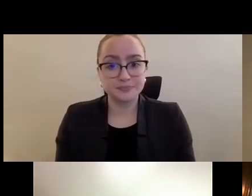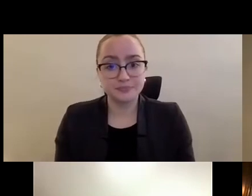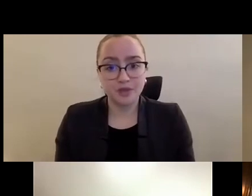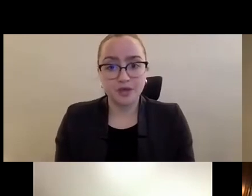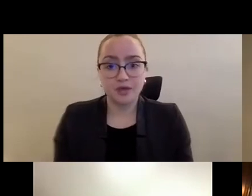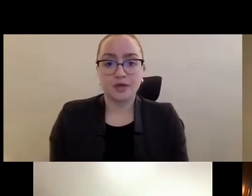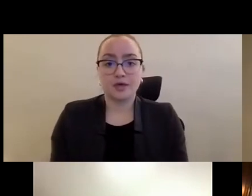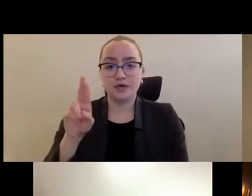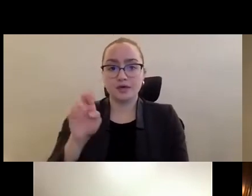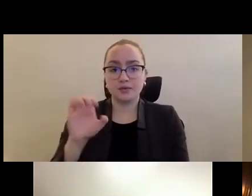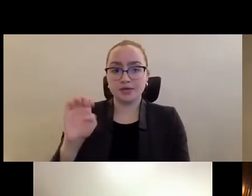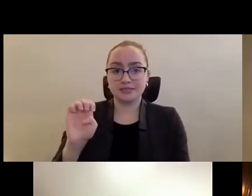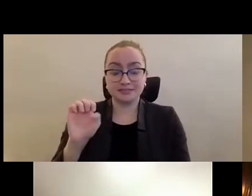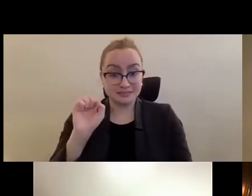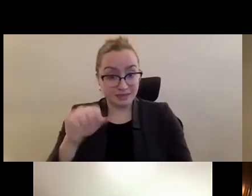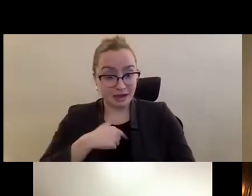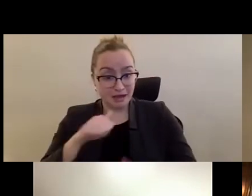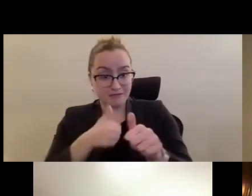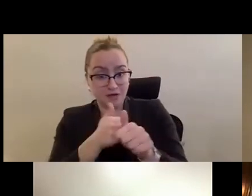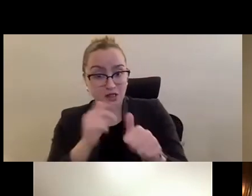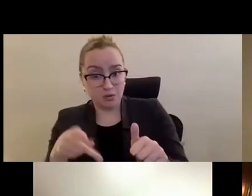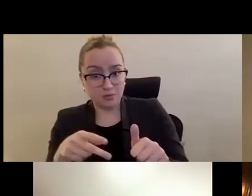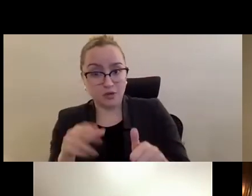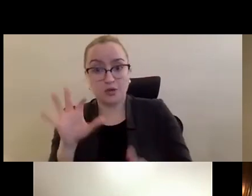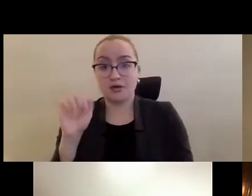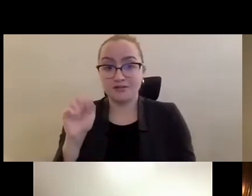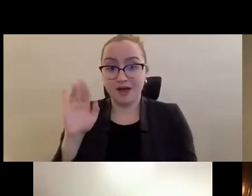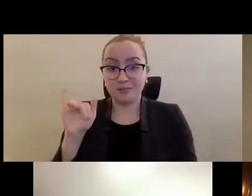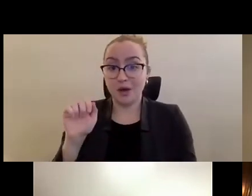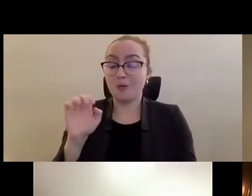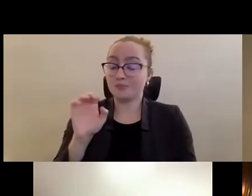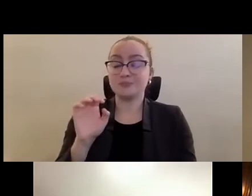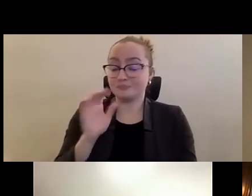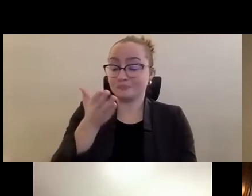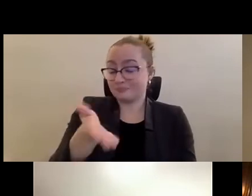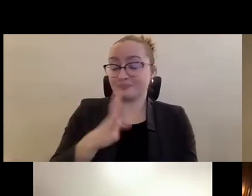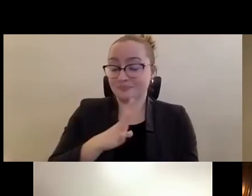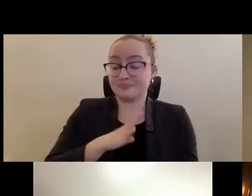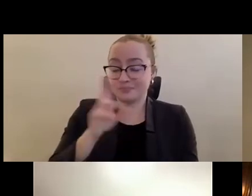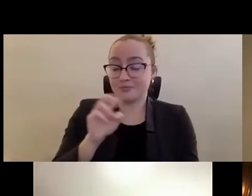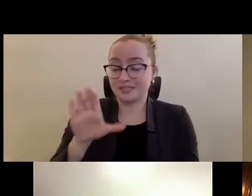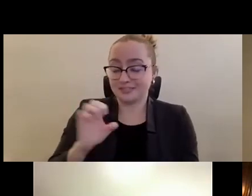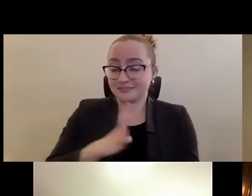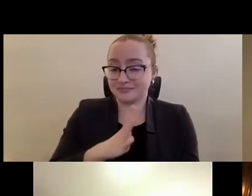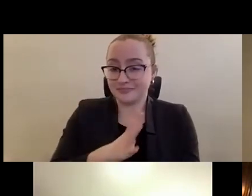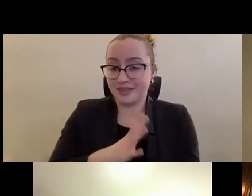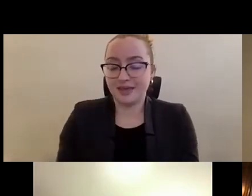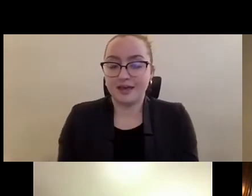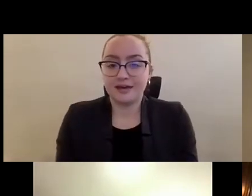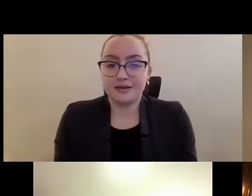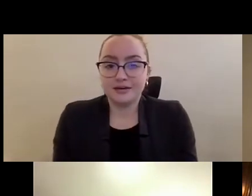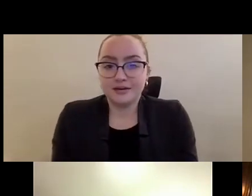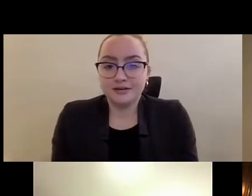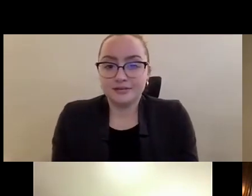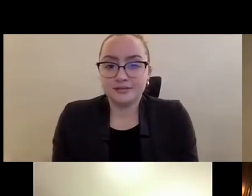Unidos intervenió y fue violento en la manera de intervenir a esos países y a la destrucción de